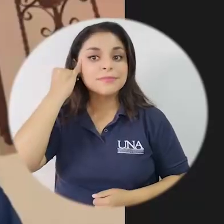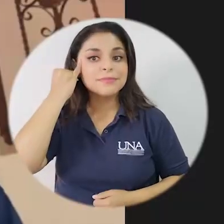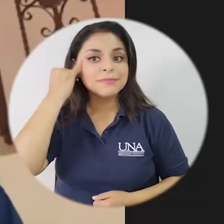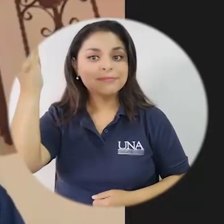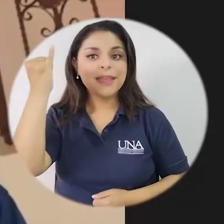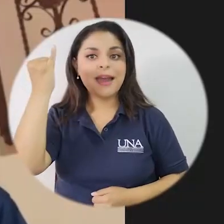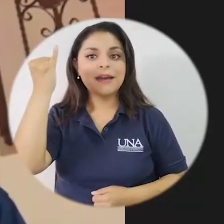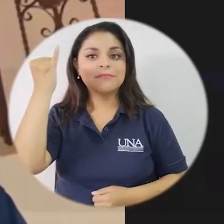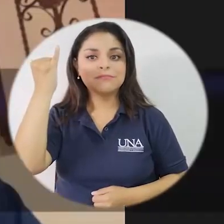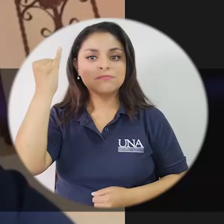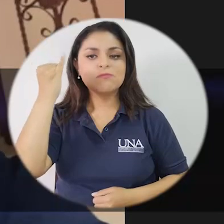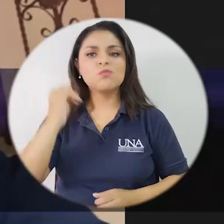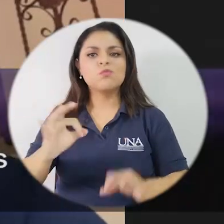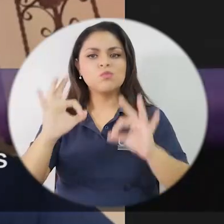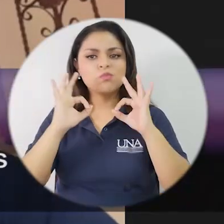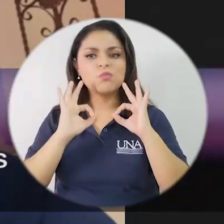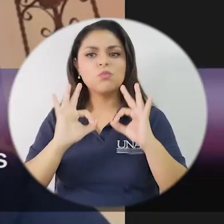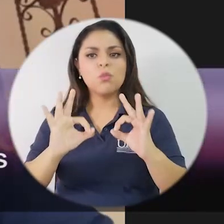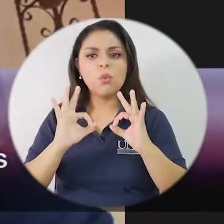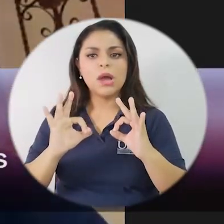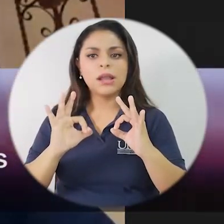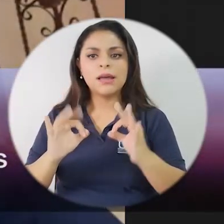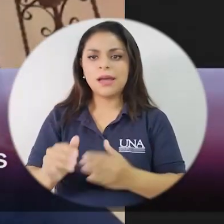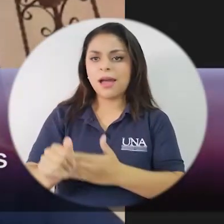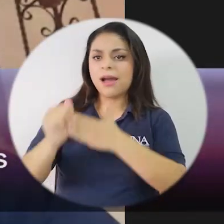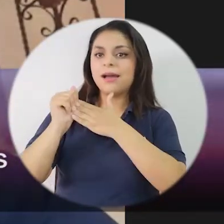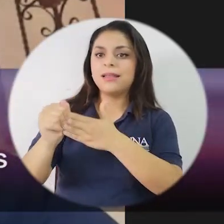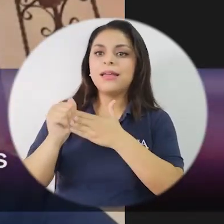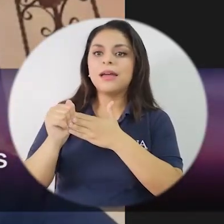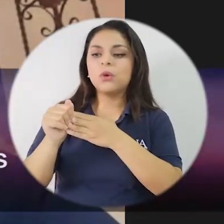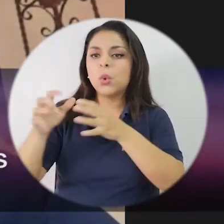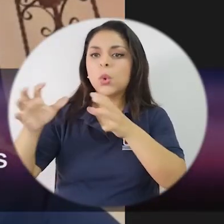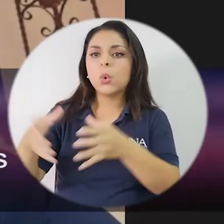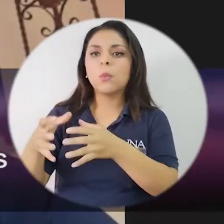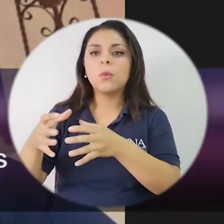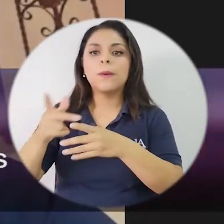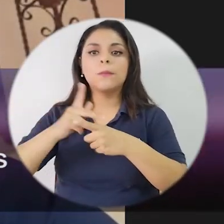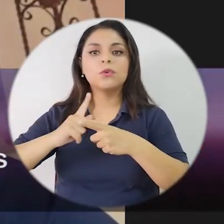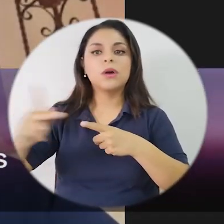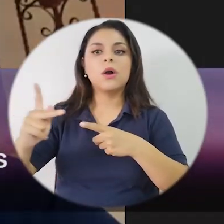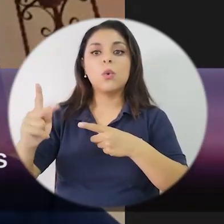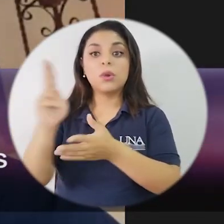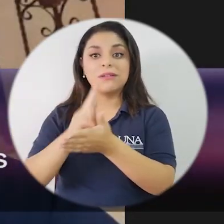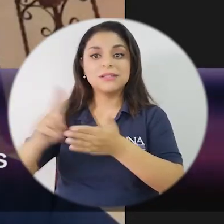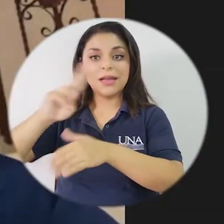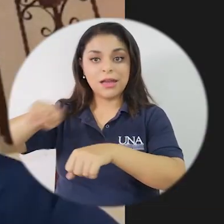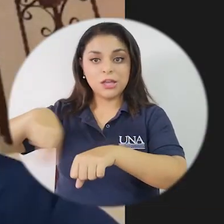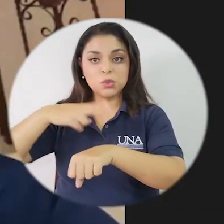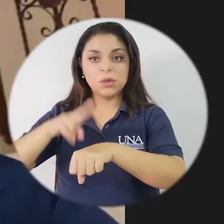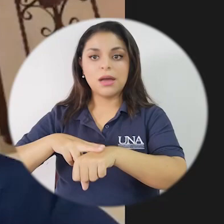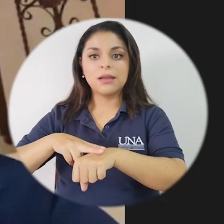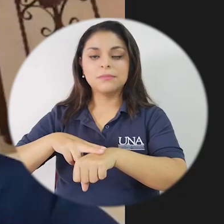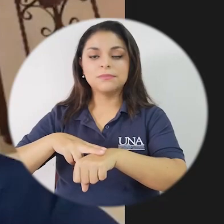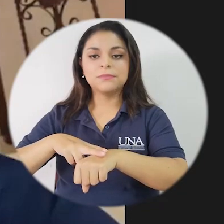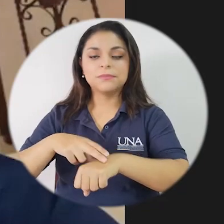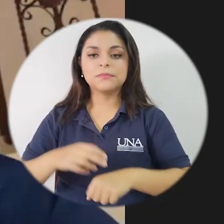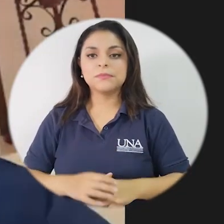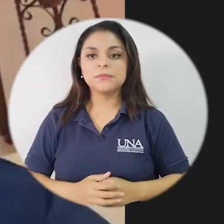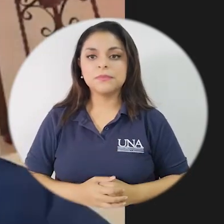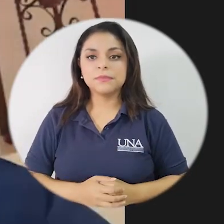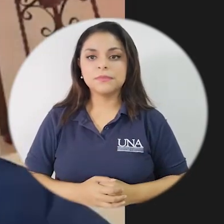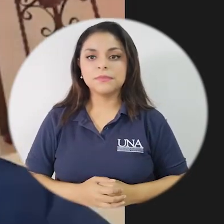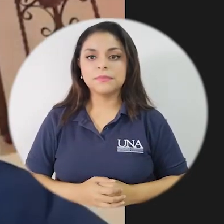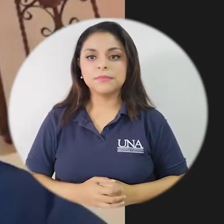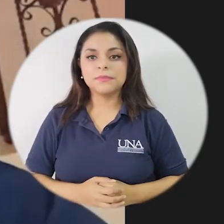La idea fue muy buena, liderada, ¿verdad?, por un grupo de profesionales de la Universidad